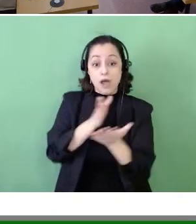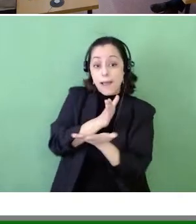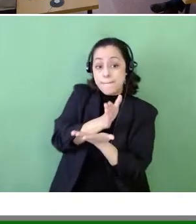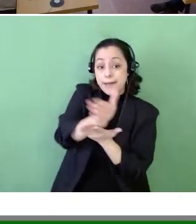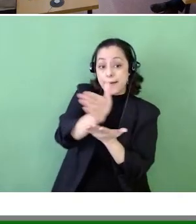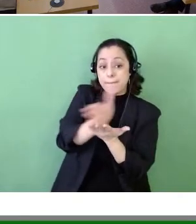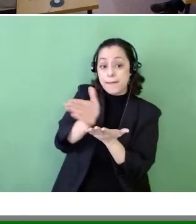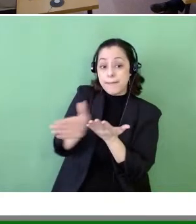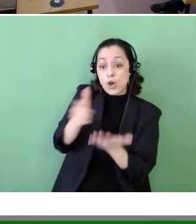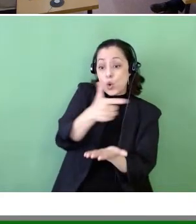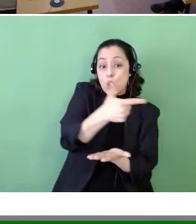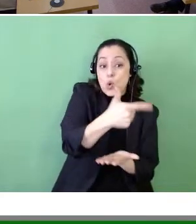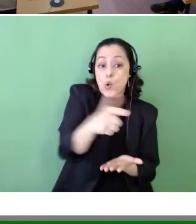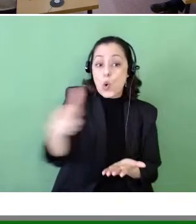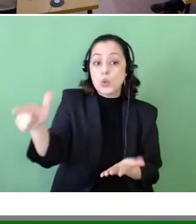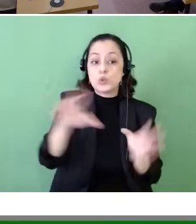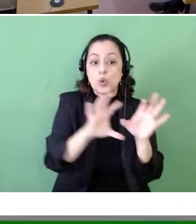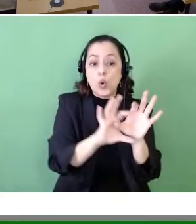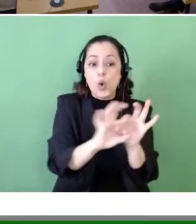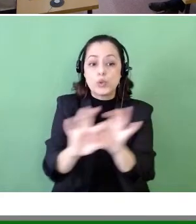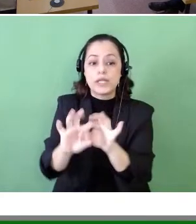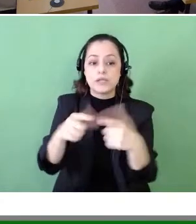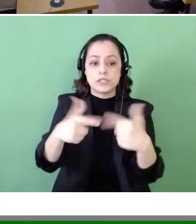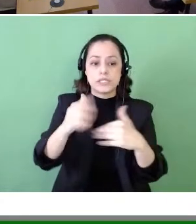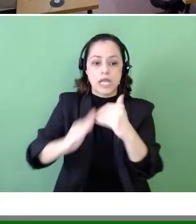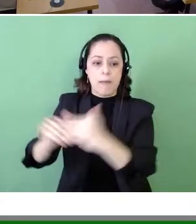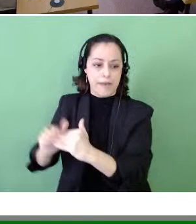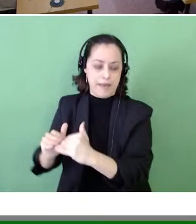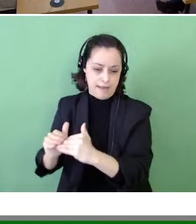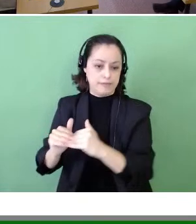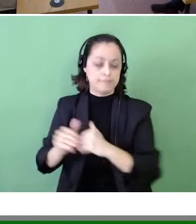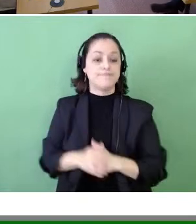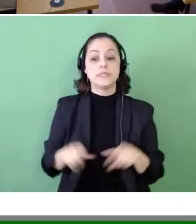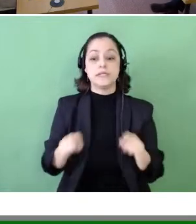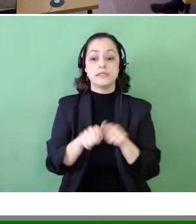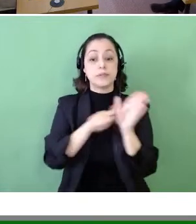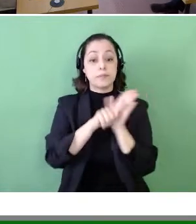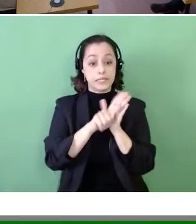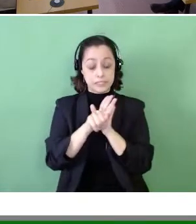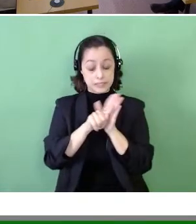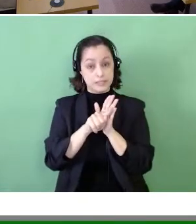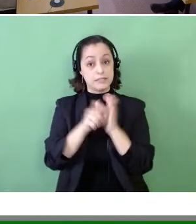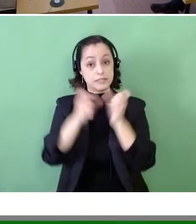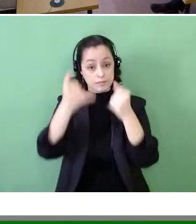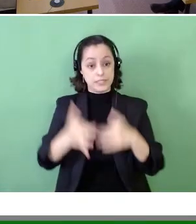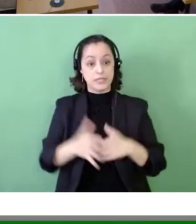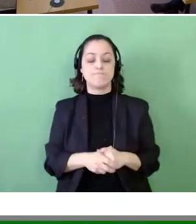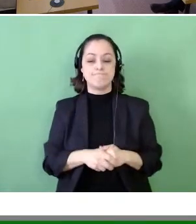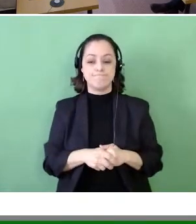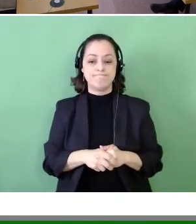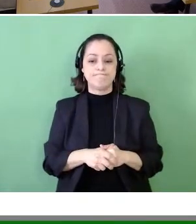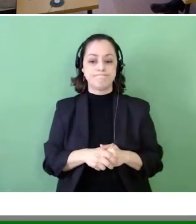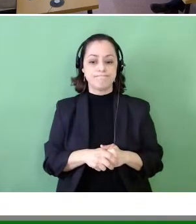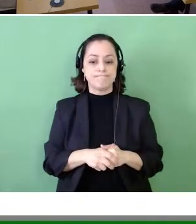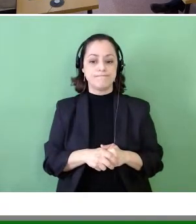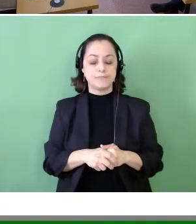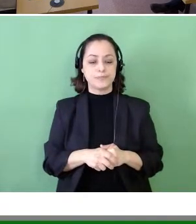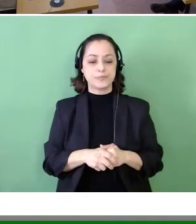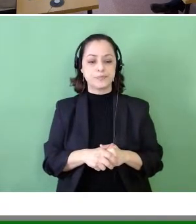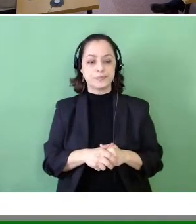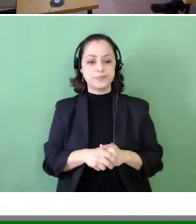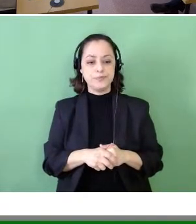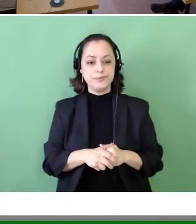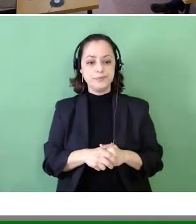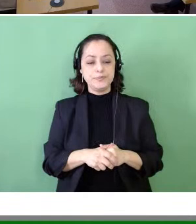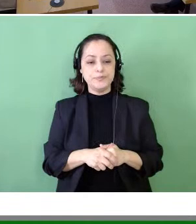contextos. Y acerca de nuestra investigación, que también hicieron que este cuestionario y esta